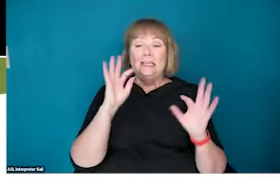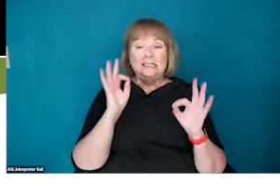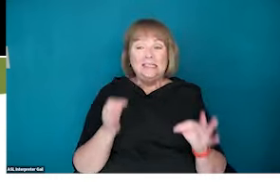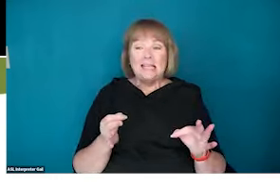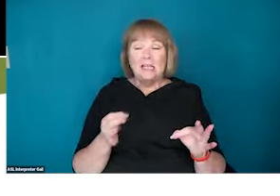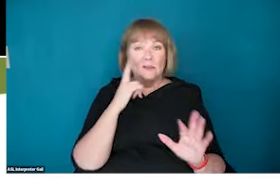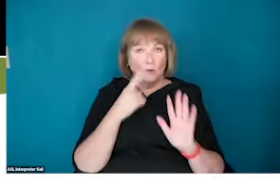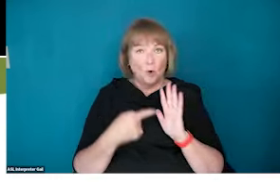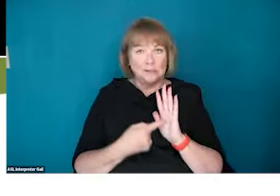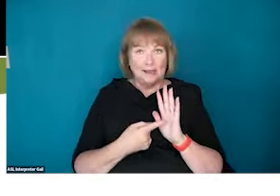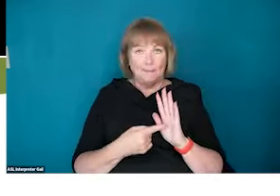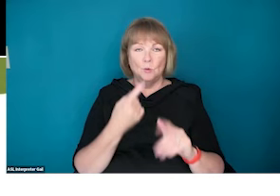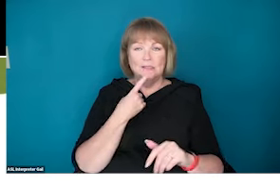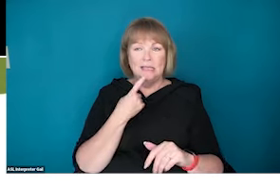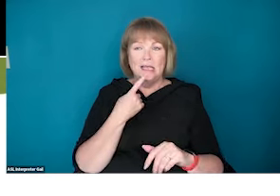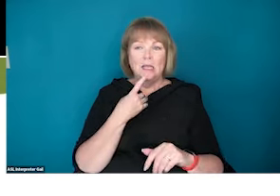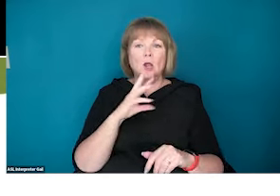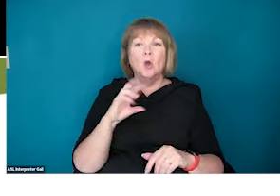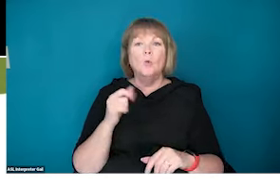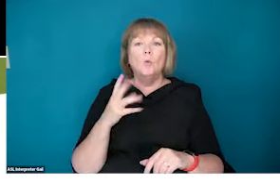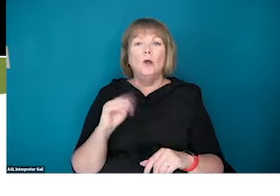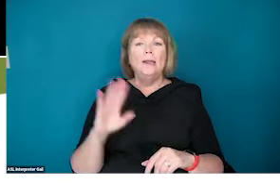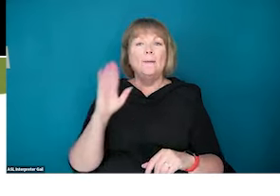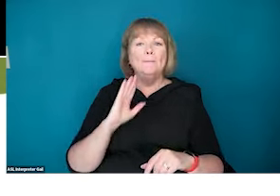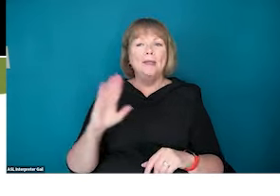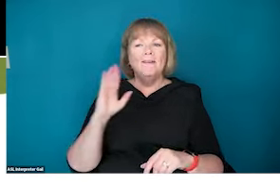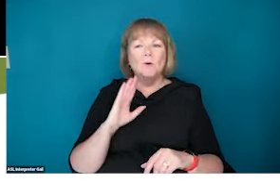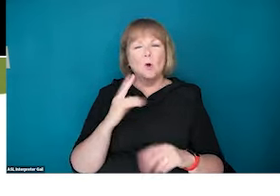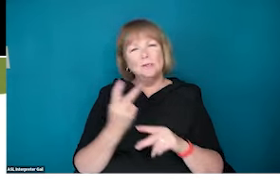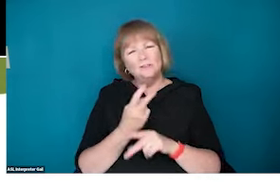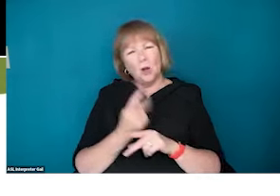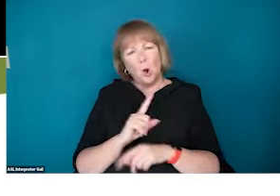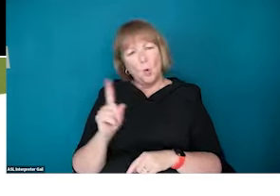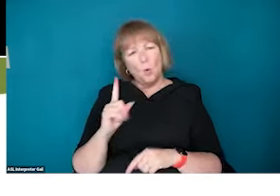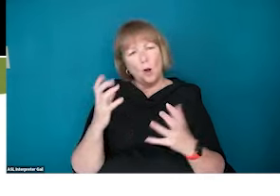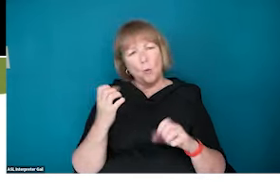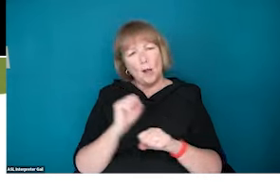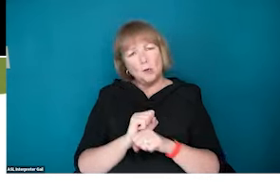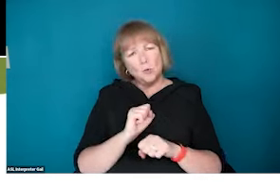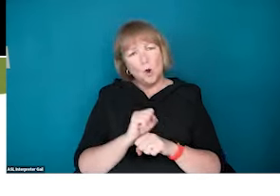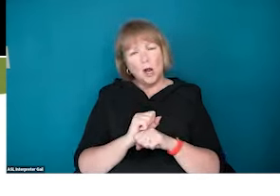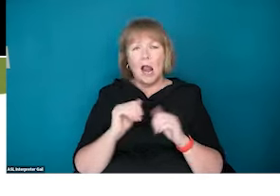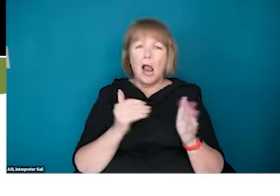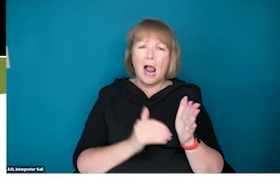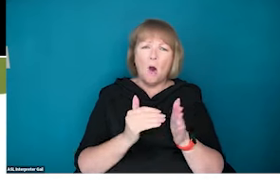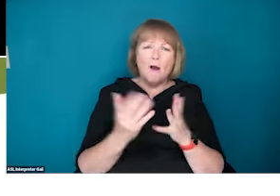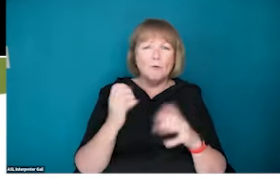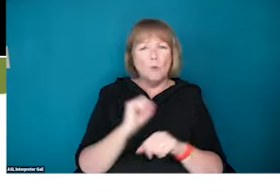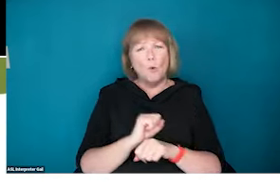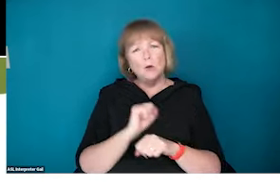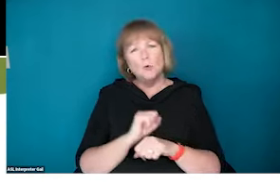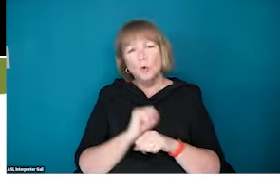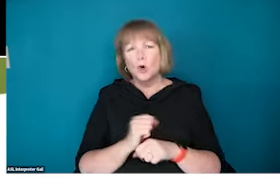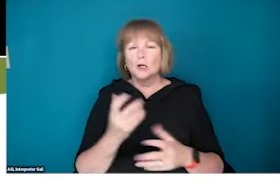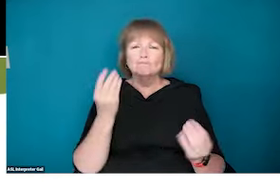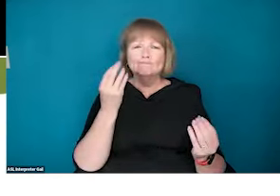quería trabajar a la semana. Entonces, nosotros le ayudamos. Entonces, sitios de trabajo, qué tan fácil tener acceso,